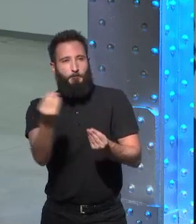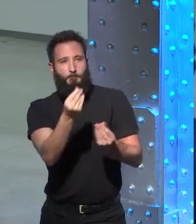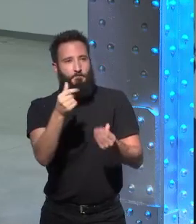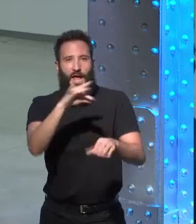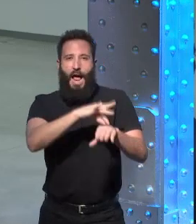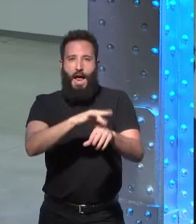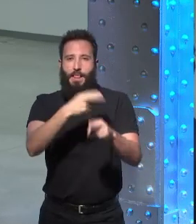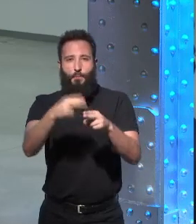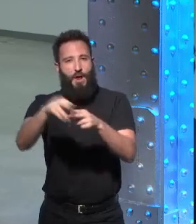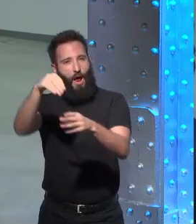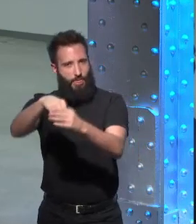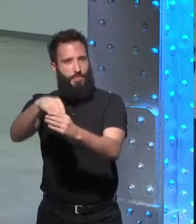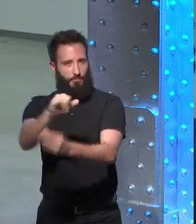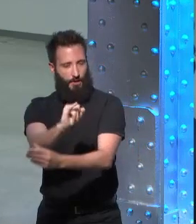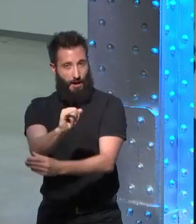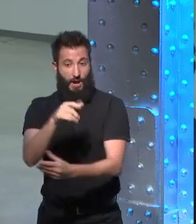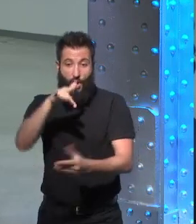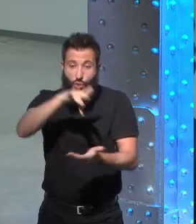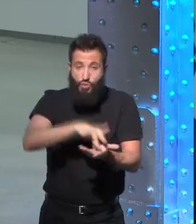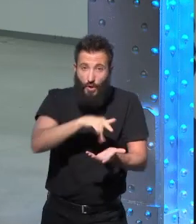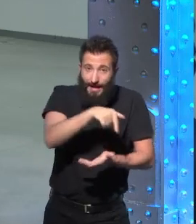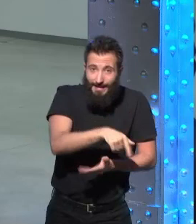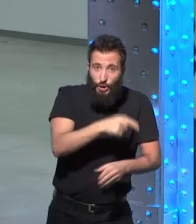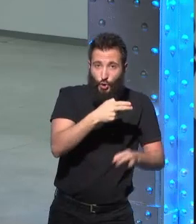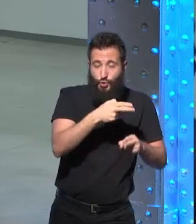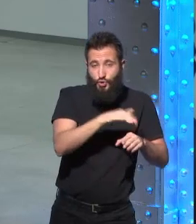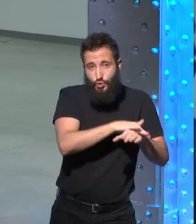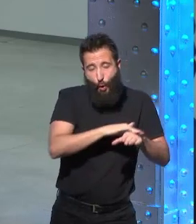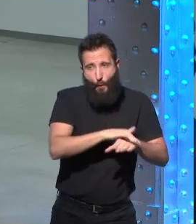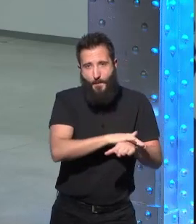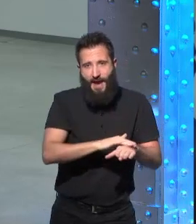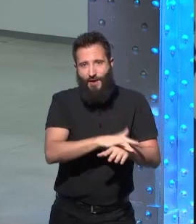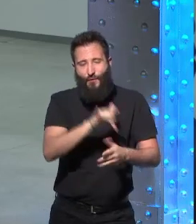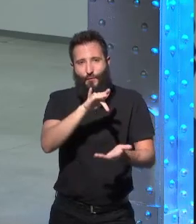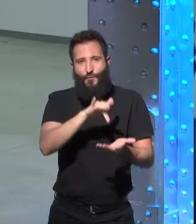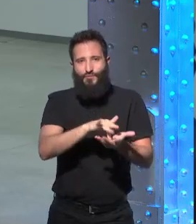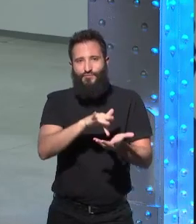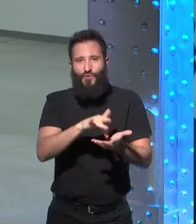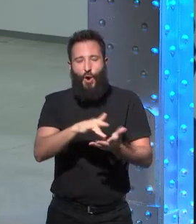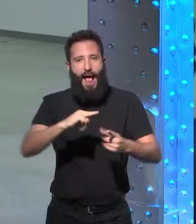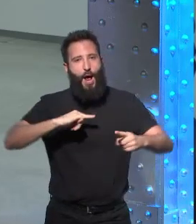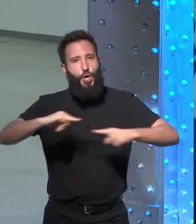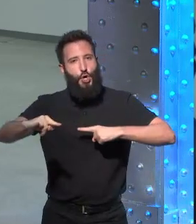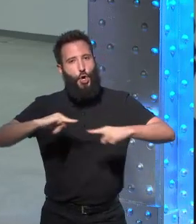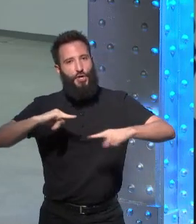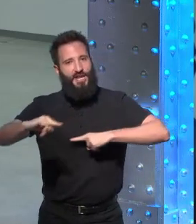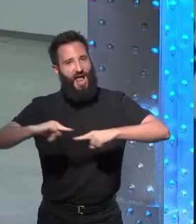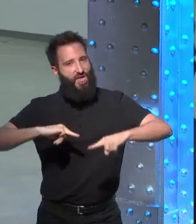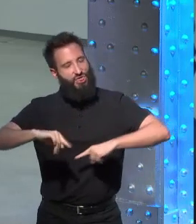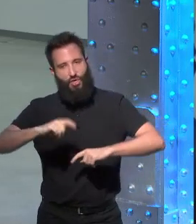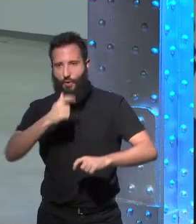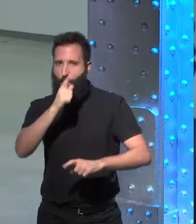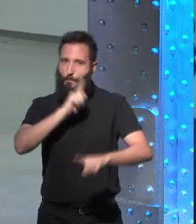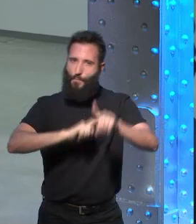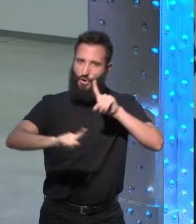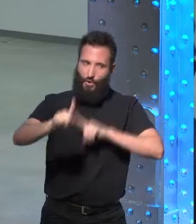agenda política. El gobierno tiene un problema de coordinación transversal, que es muy